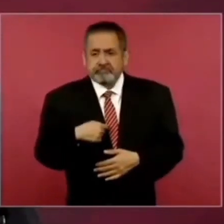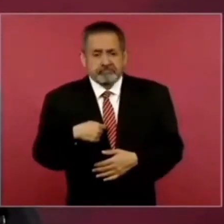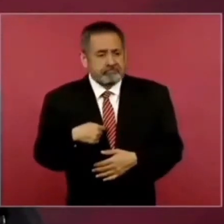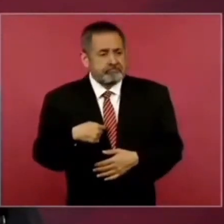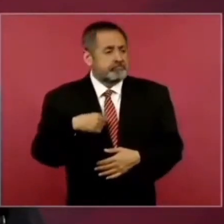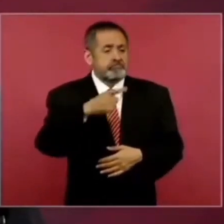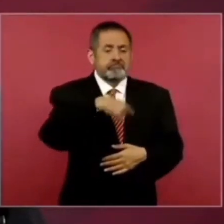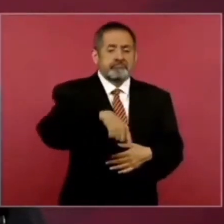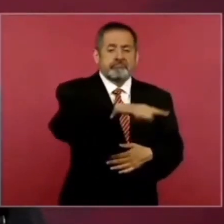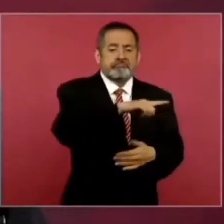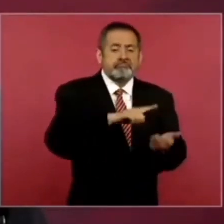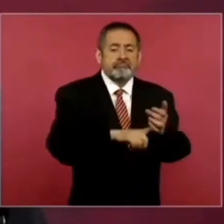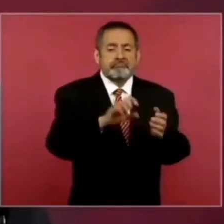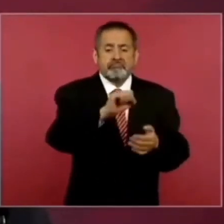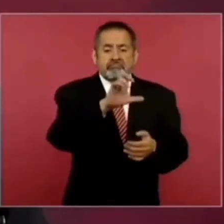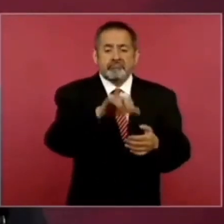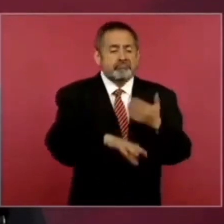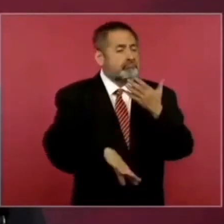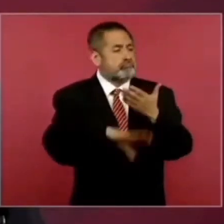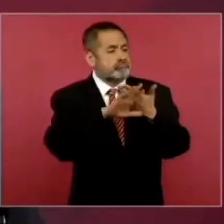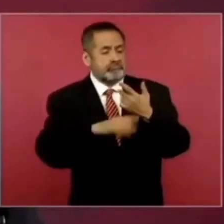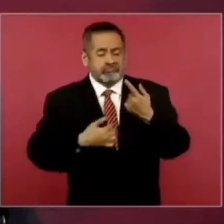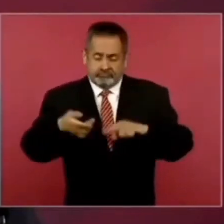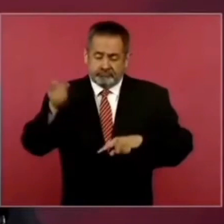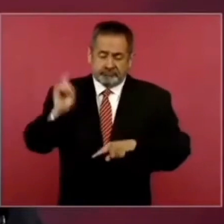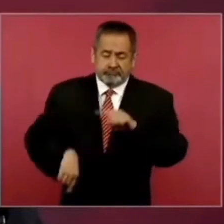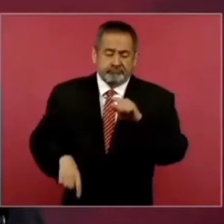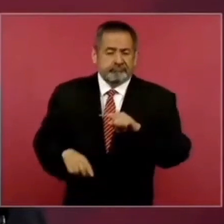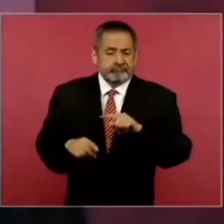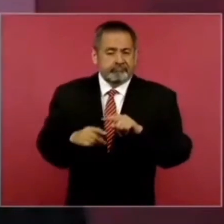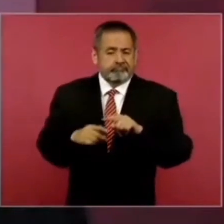Judicial. A mí me destituyeron